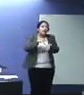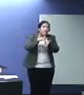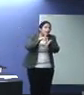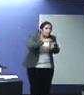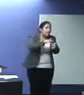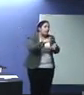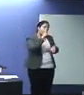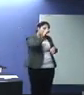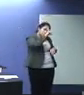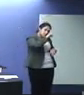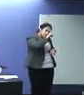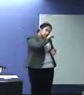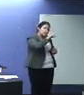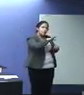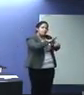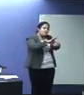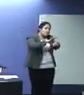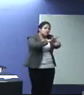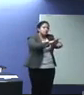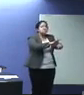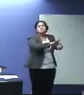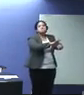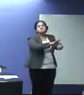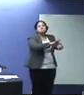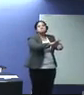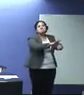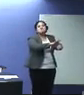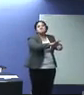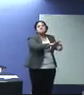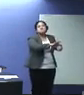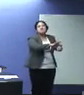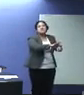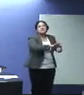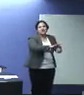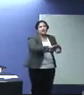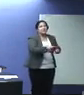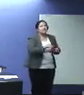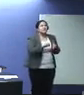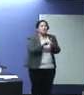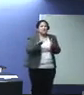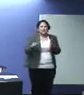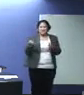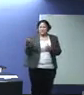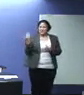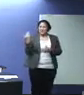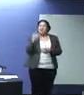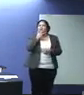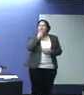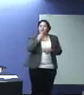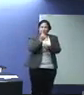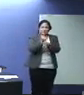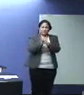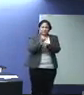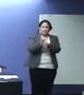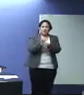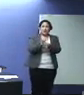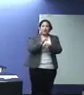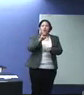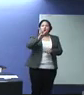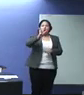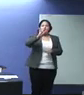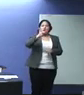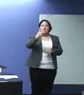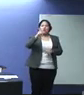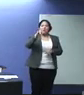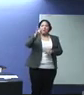obtener como cualquier miembro de la comunidad. Y pues cito a White, que es un investigador de terapia narrativa que